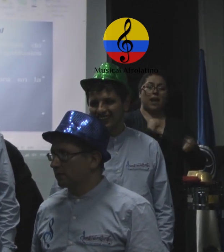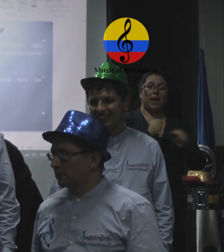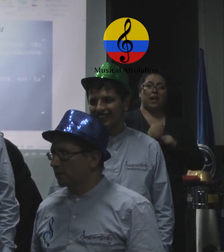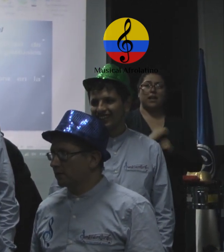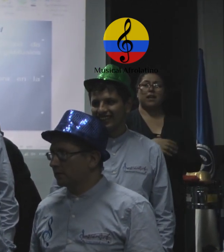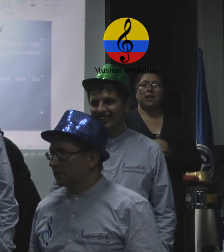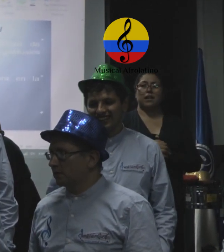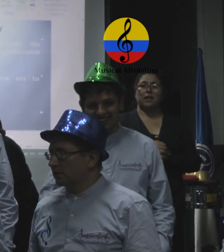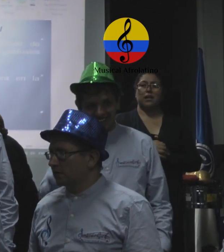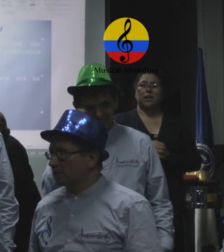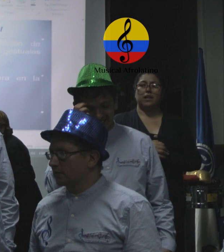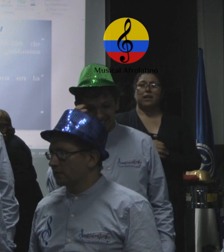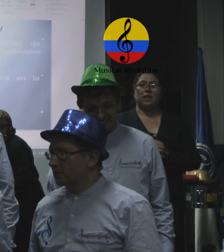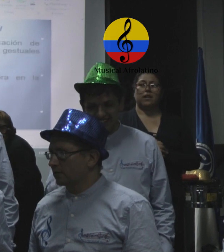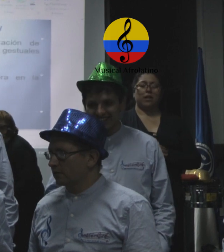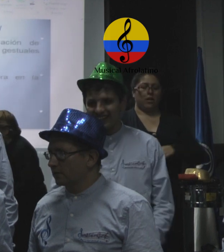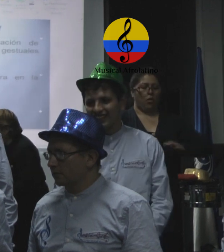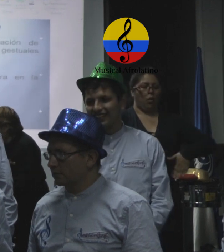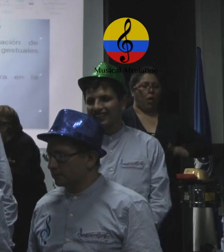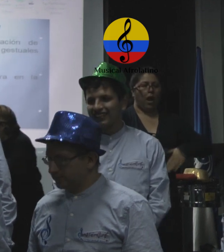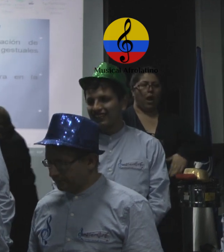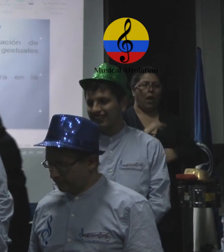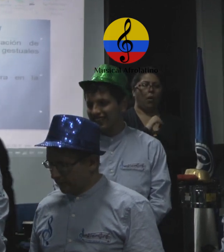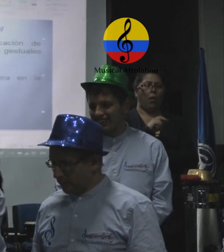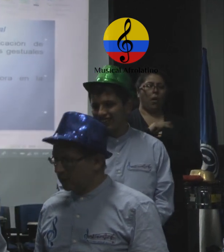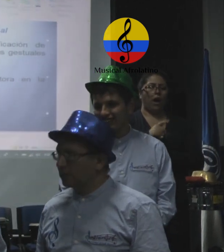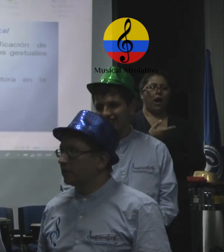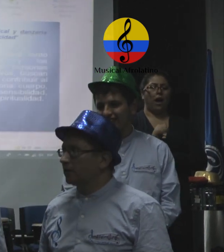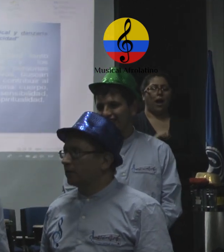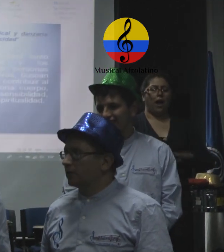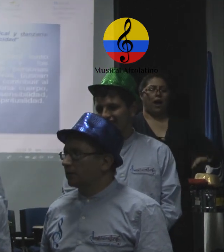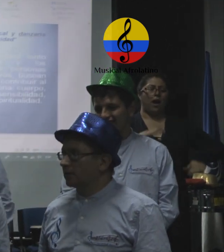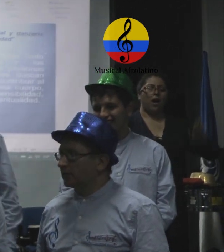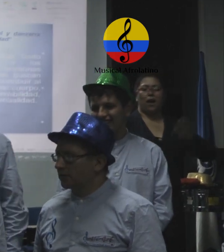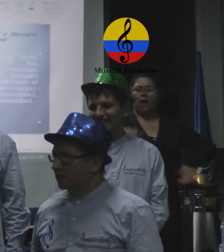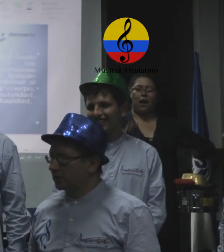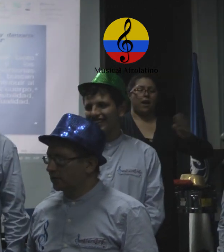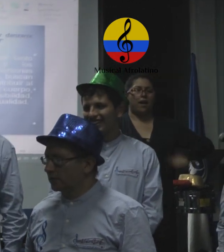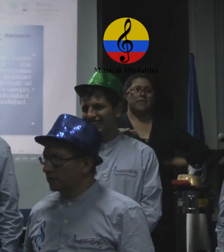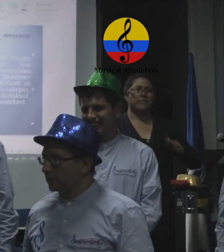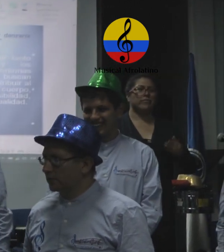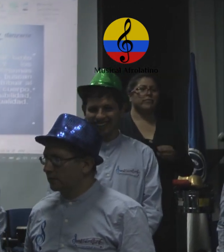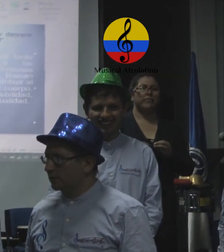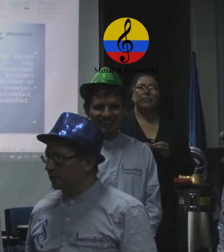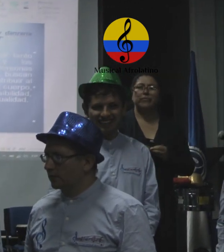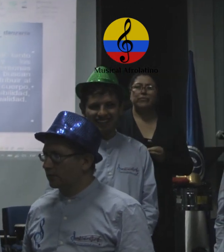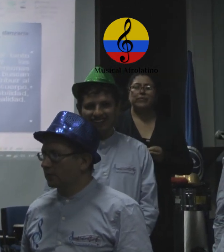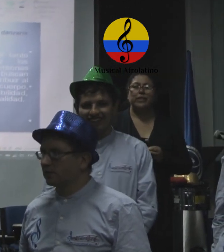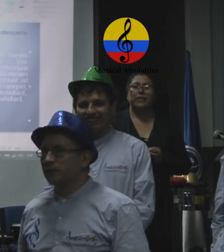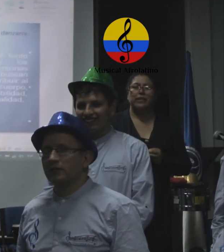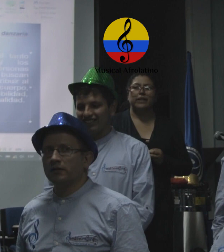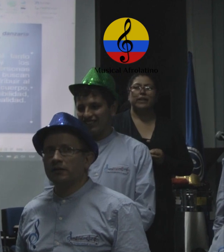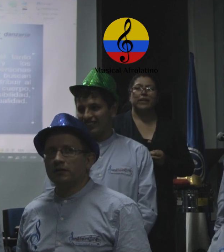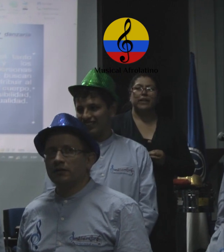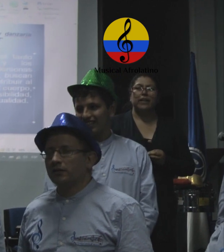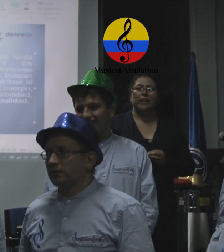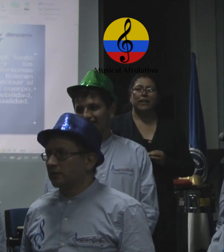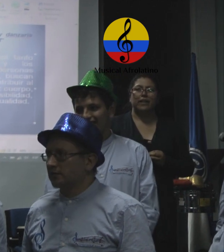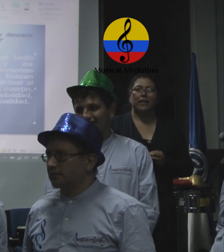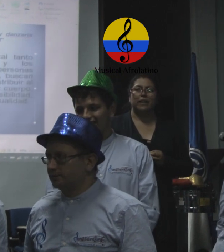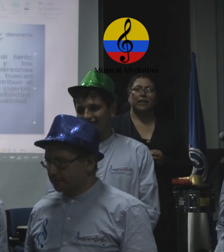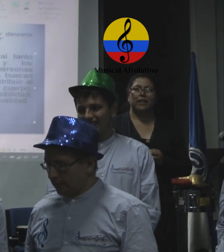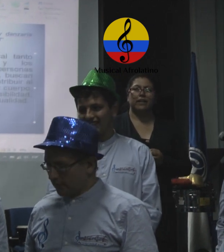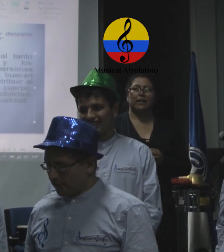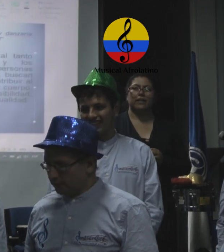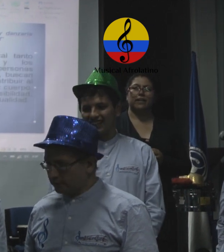en... la cumbia. Ah. ¿Y qué más? ¿Y qué más hace? Diga, yo